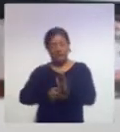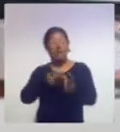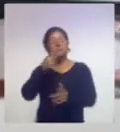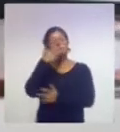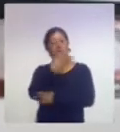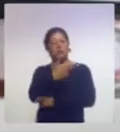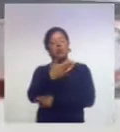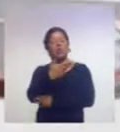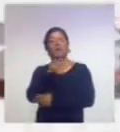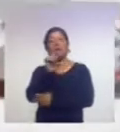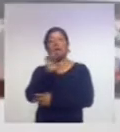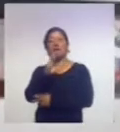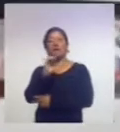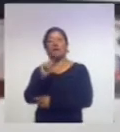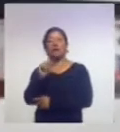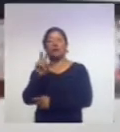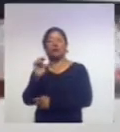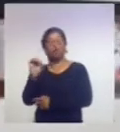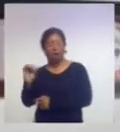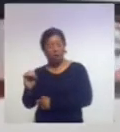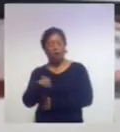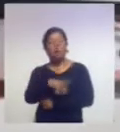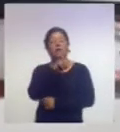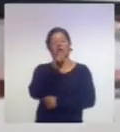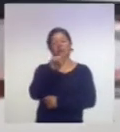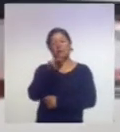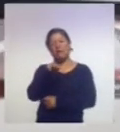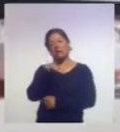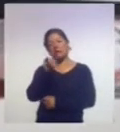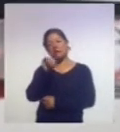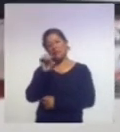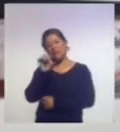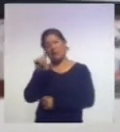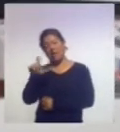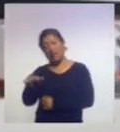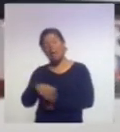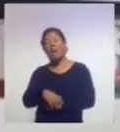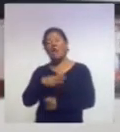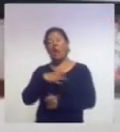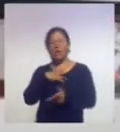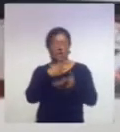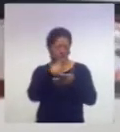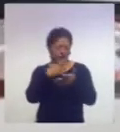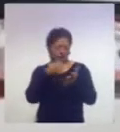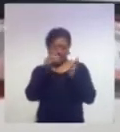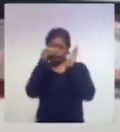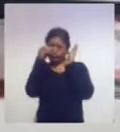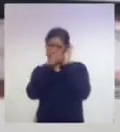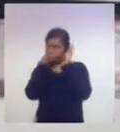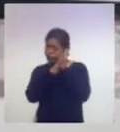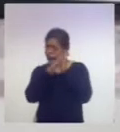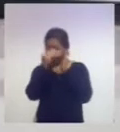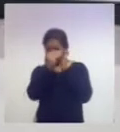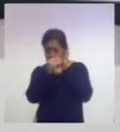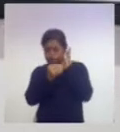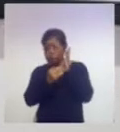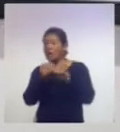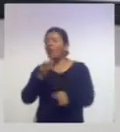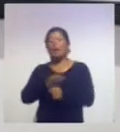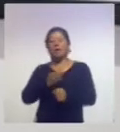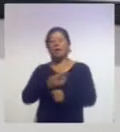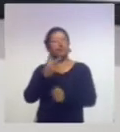Valencia y Daniel Berman. Tenemos ya programadas realmente exposiciones, bueno, este año está todo programado